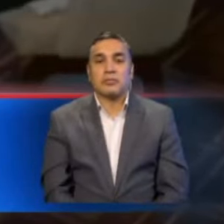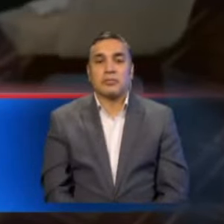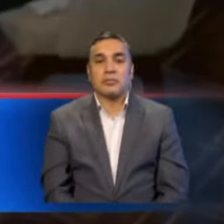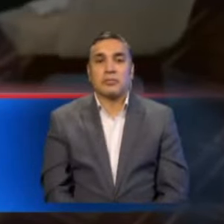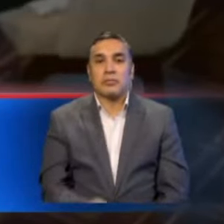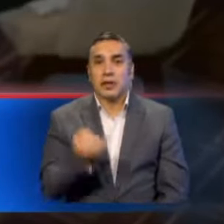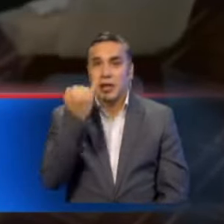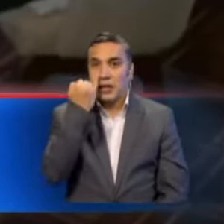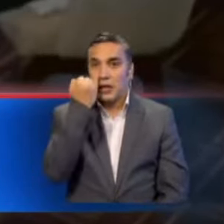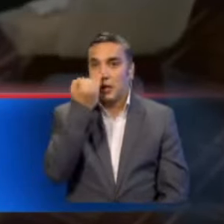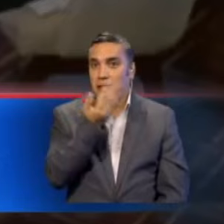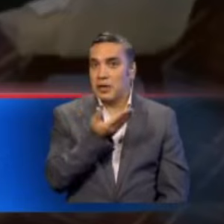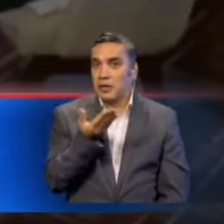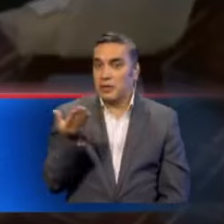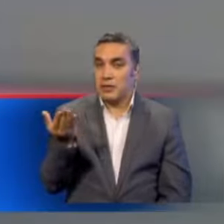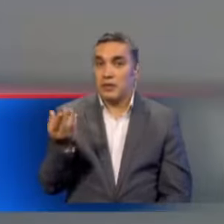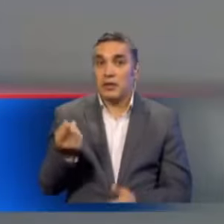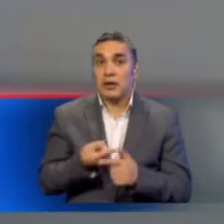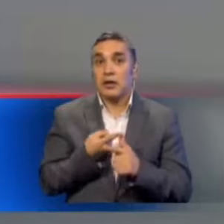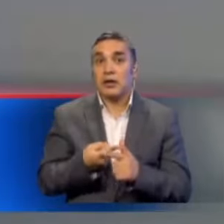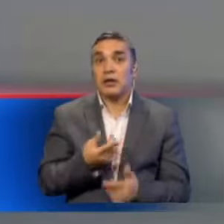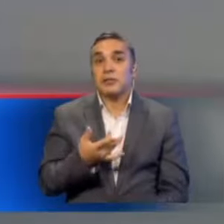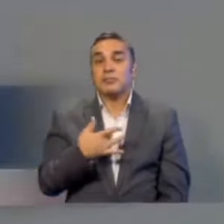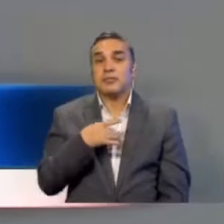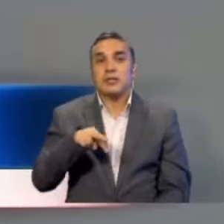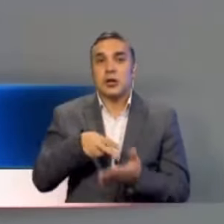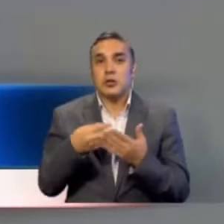de los indígenas. Y lastimosamente, pues,